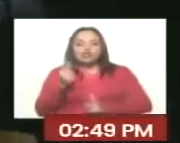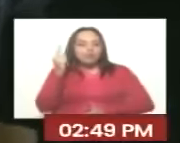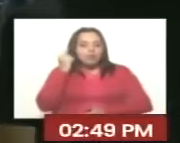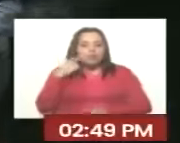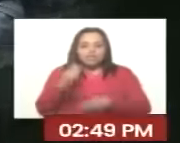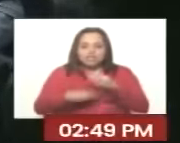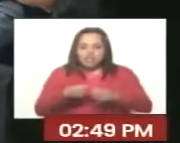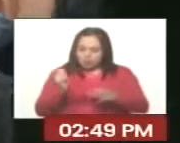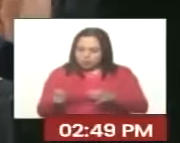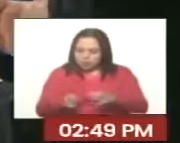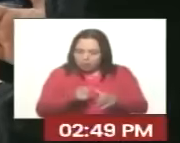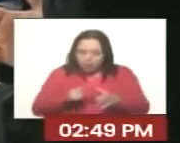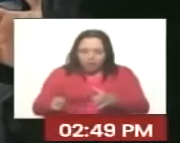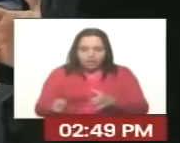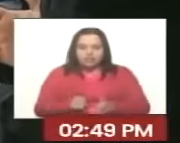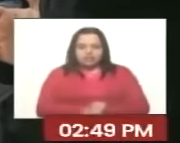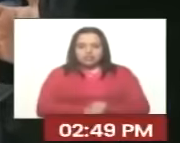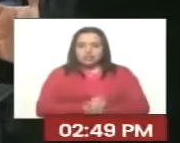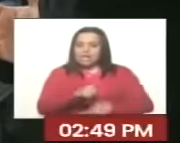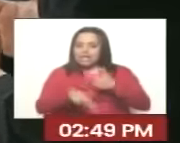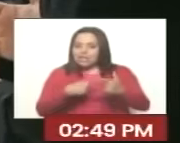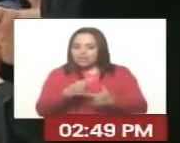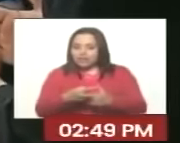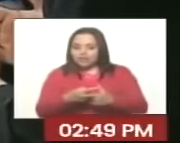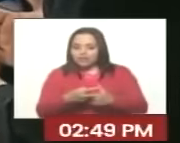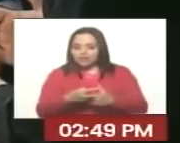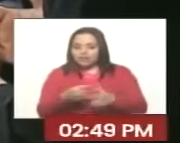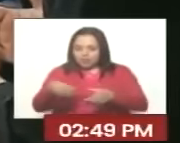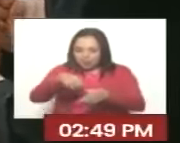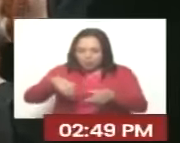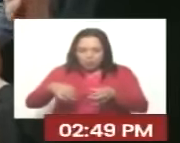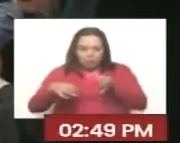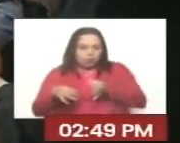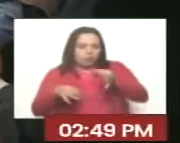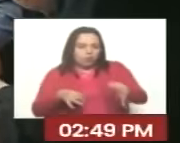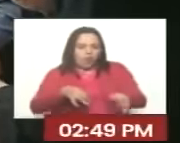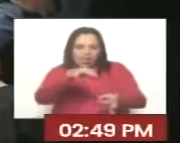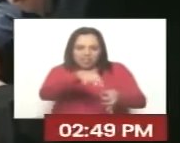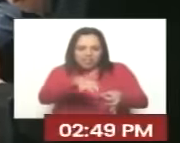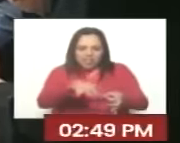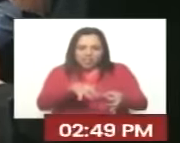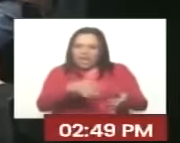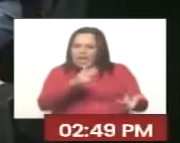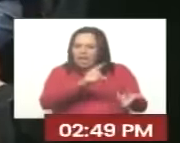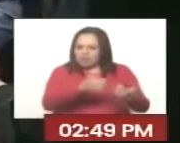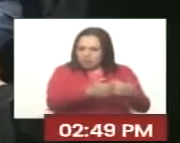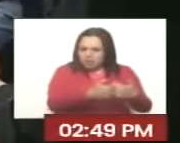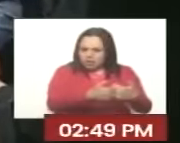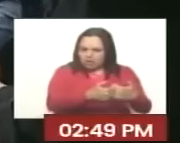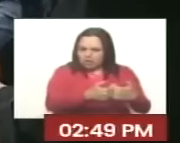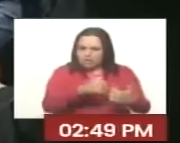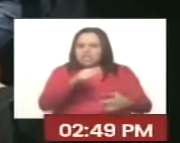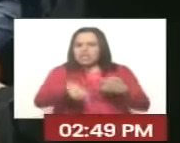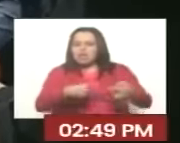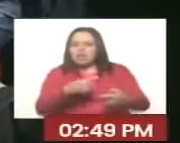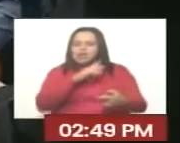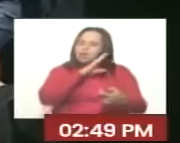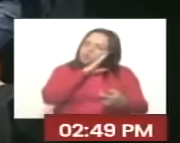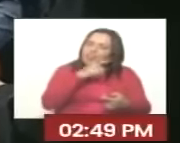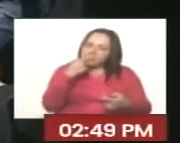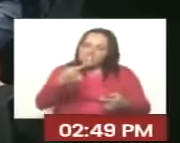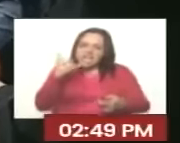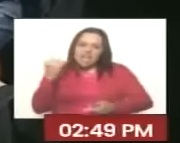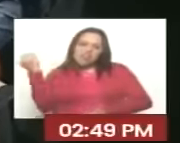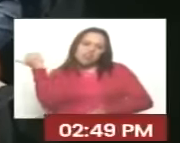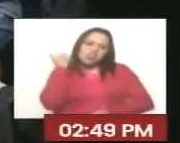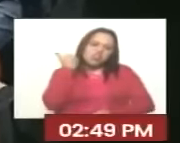y arremetió primero contra su pareja. Ella dice que le da la puñalada en la yugular.